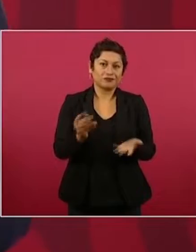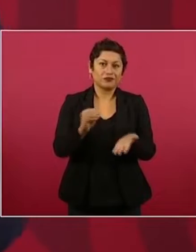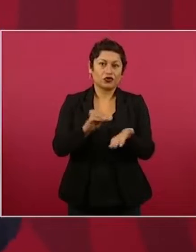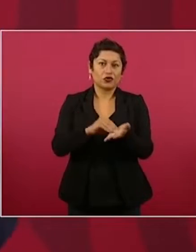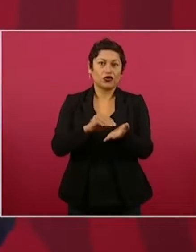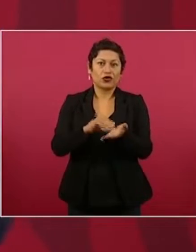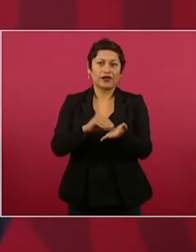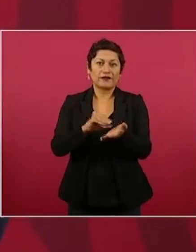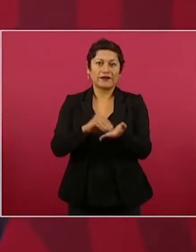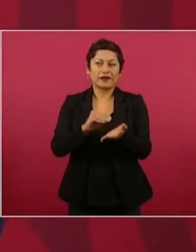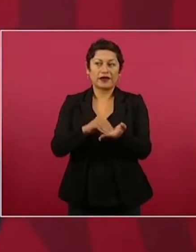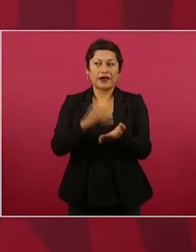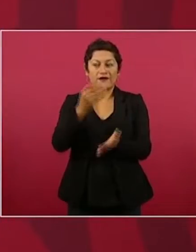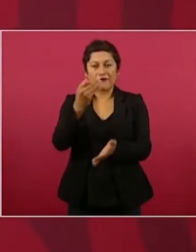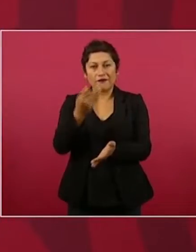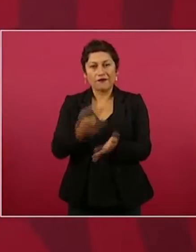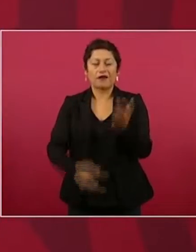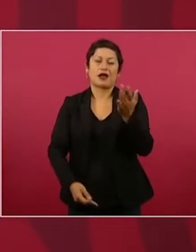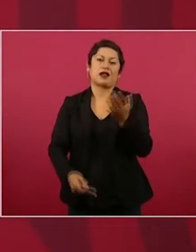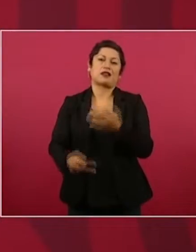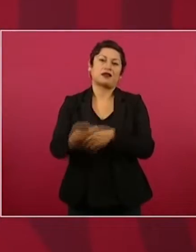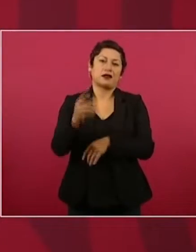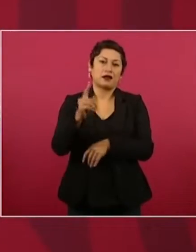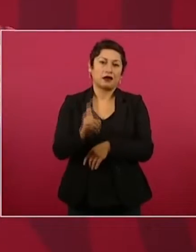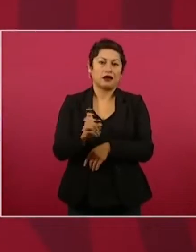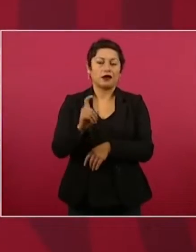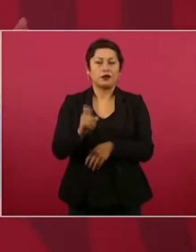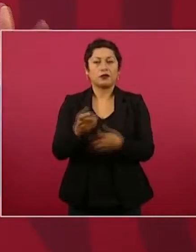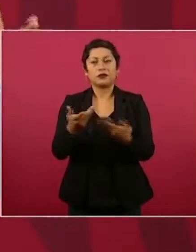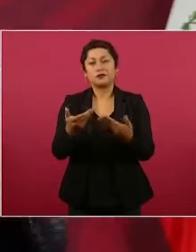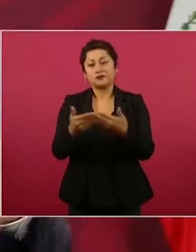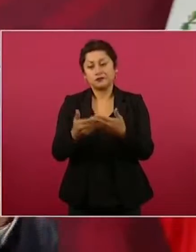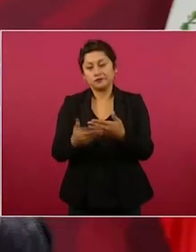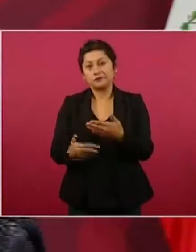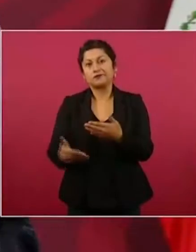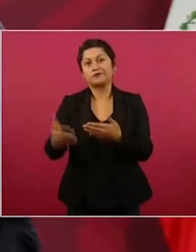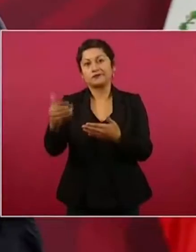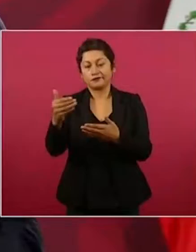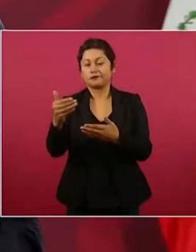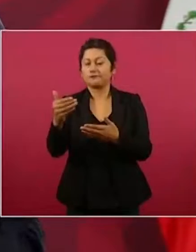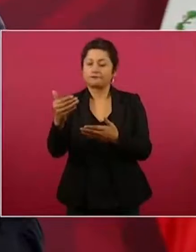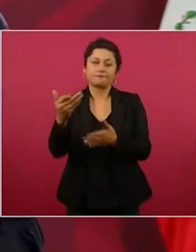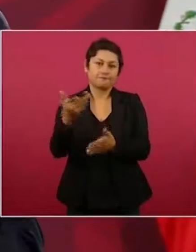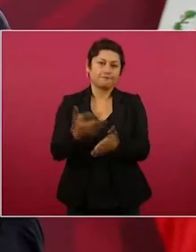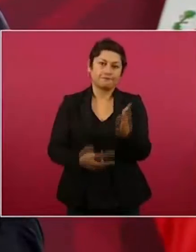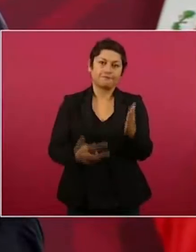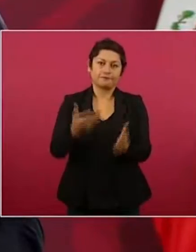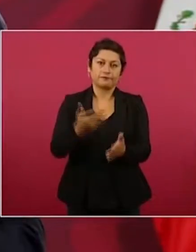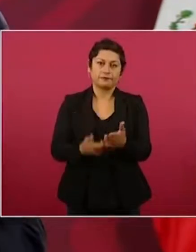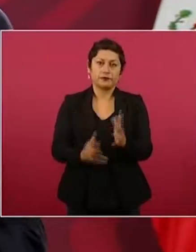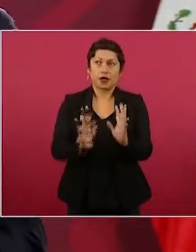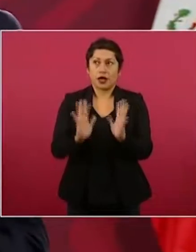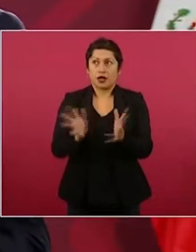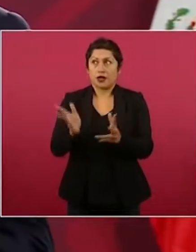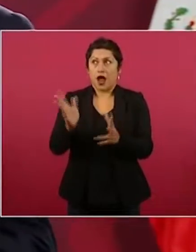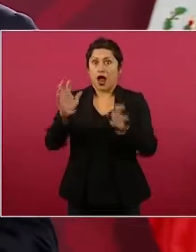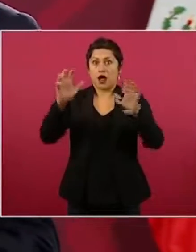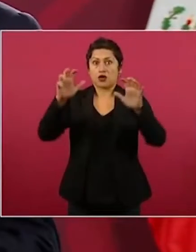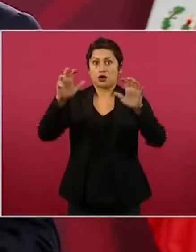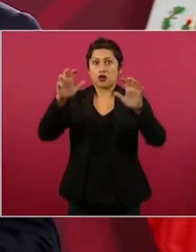y va a llevarse más tiempo, aun cuando ya empezó a llover, va a llevar tiempo